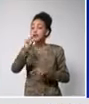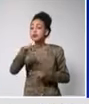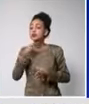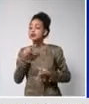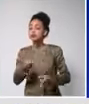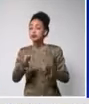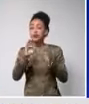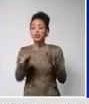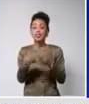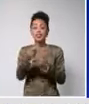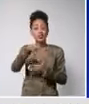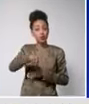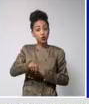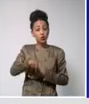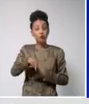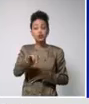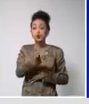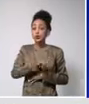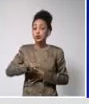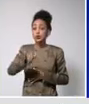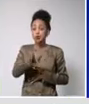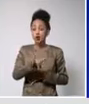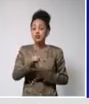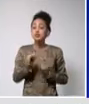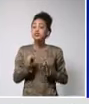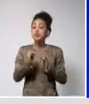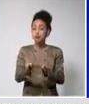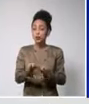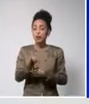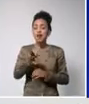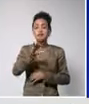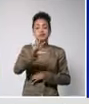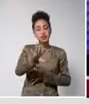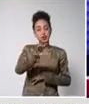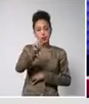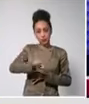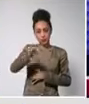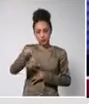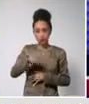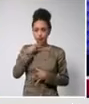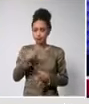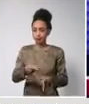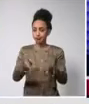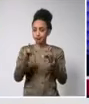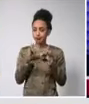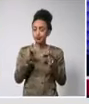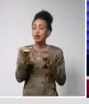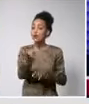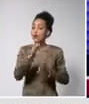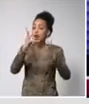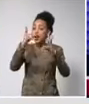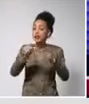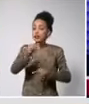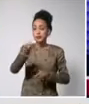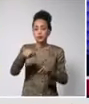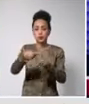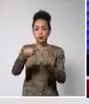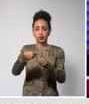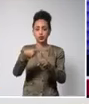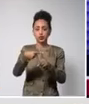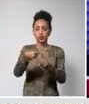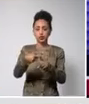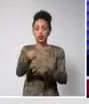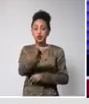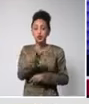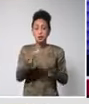de hoy se informan hoy 5 fallecidos, y el número de casos confirmados que también es por